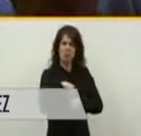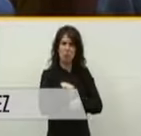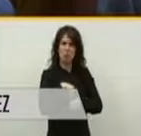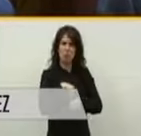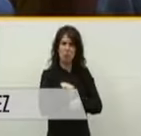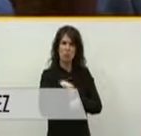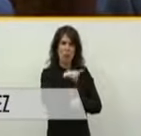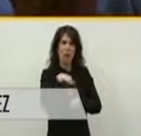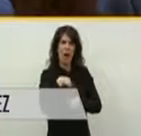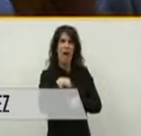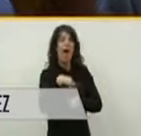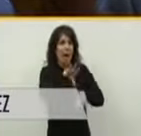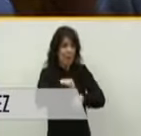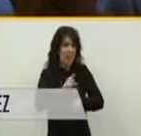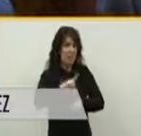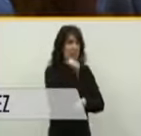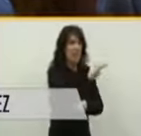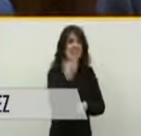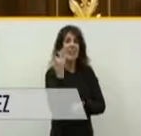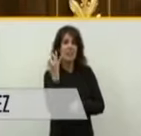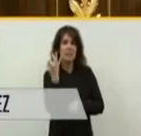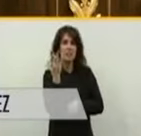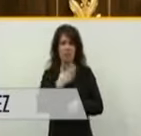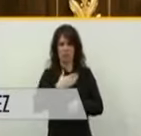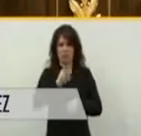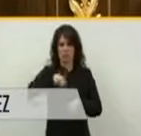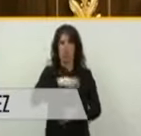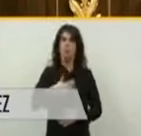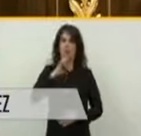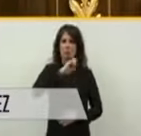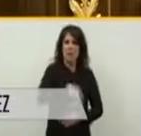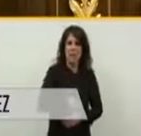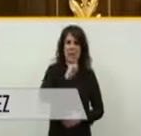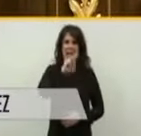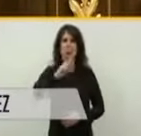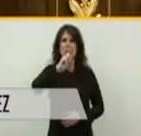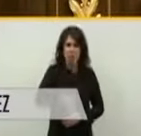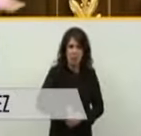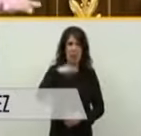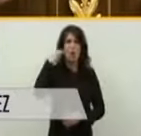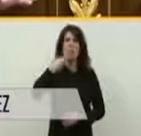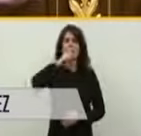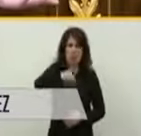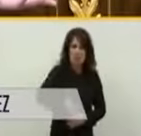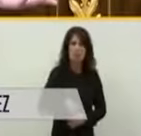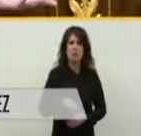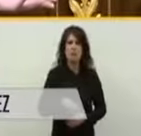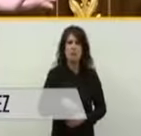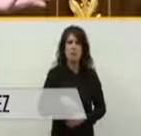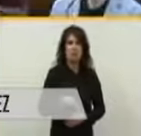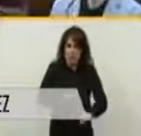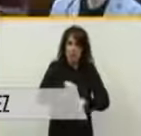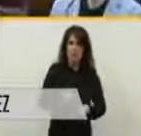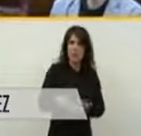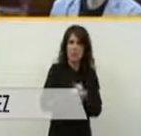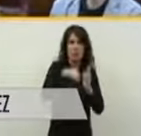siguiente condicionante, que estemos nosotros también, que esté Izquierda Unida también, que esté en Compromiso también. Aceptemos todos los